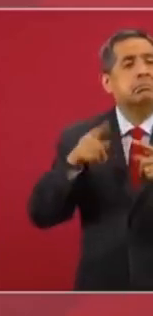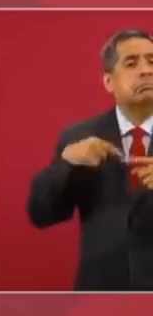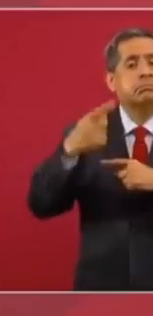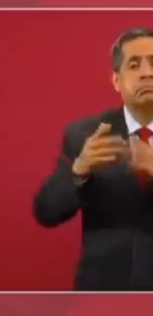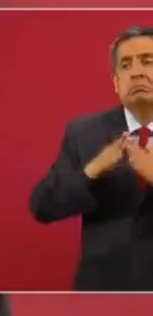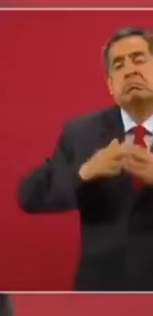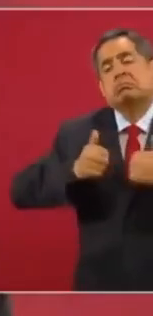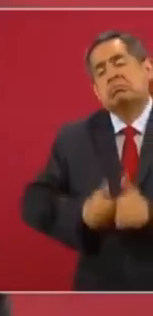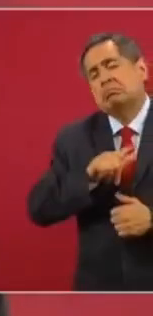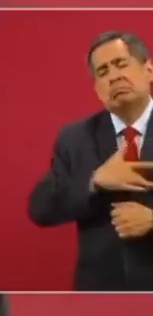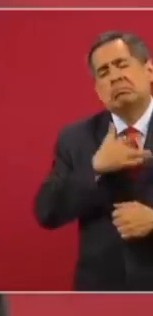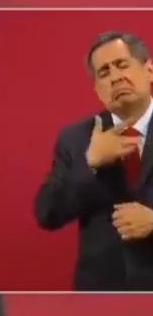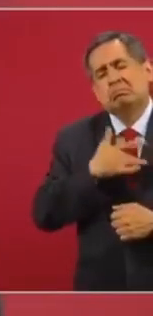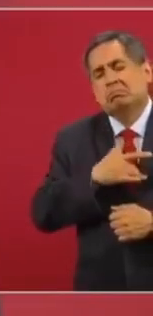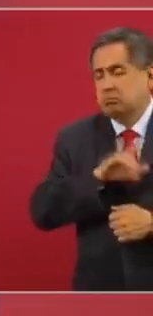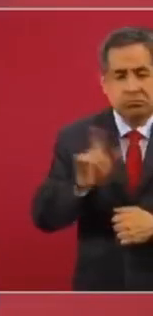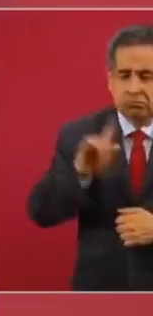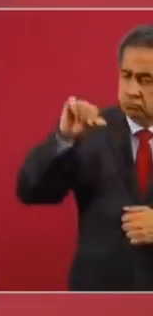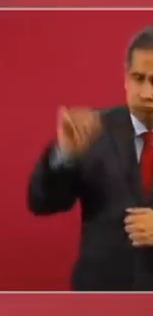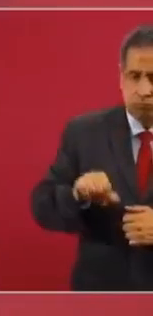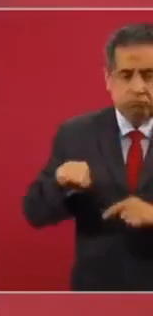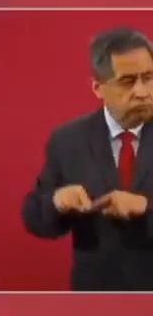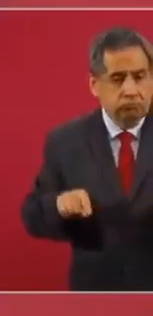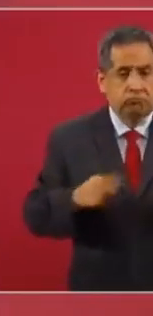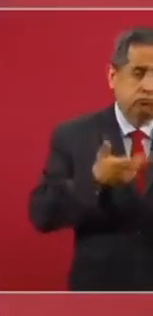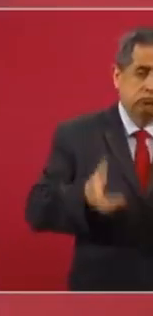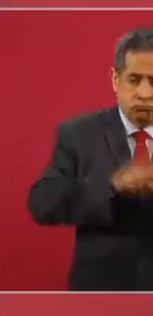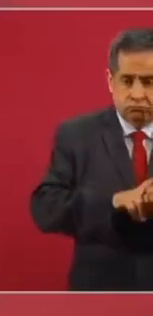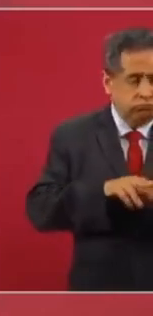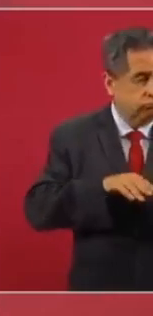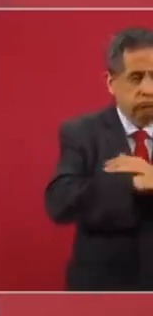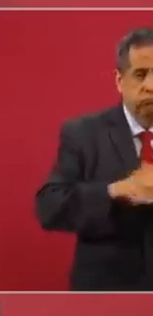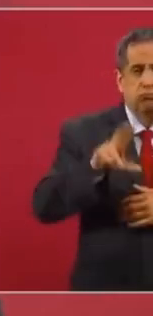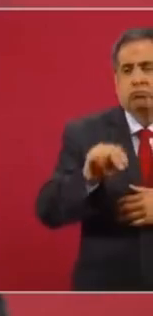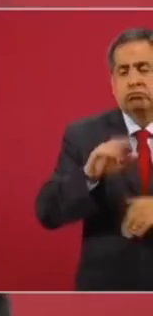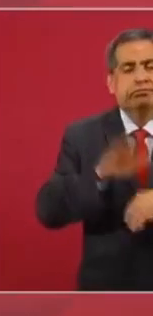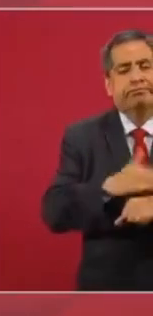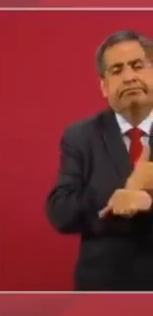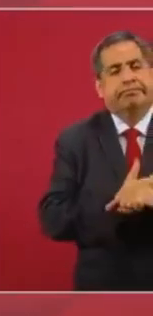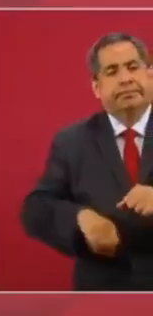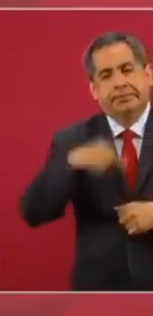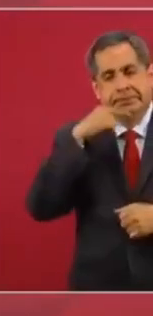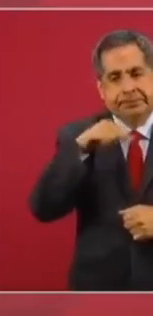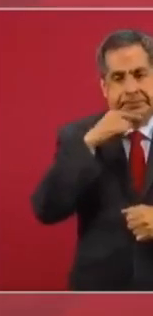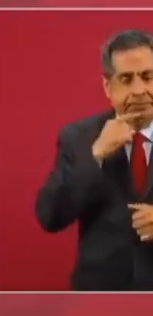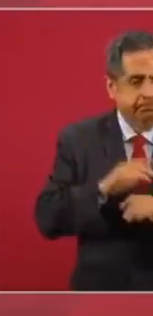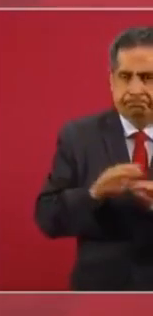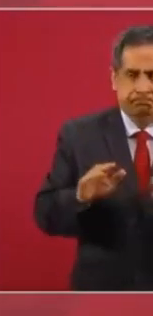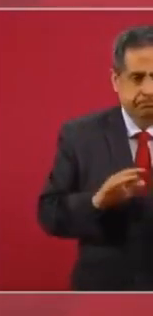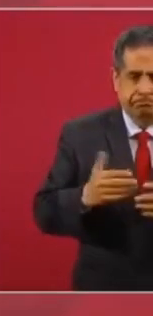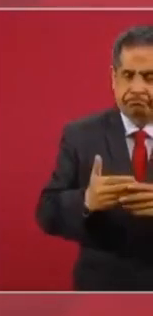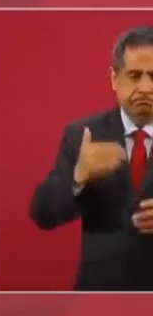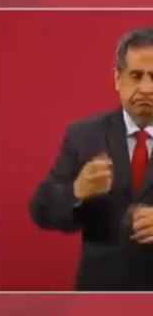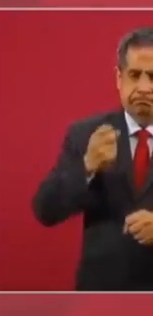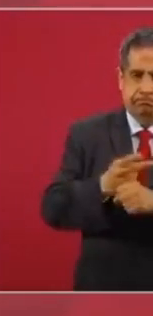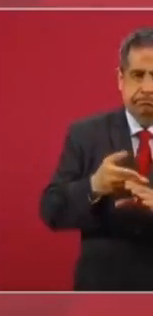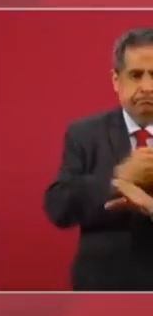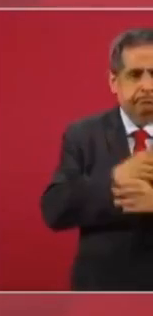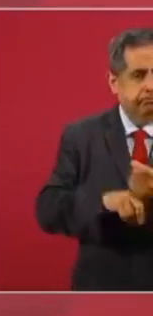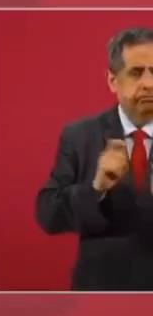casa y que vayan a los hospitales, que no lleguen ya cuando